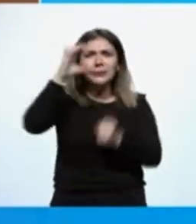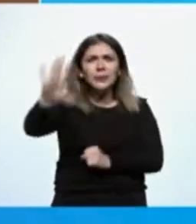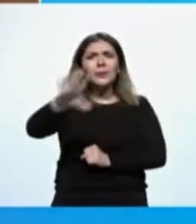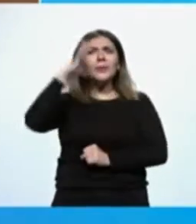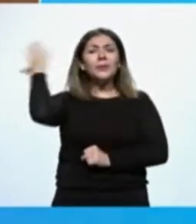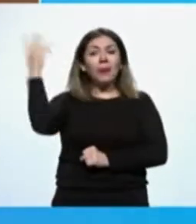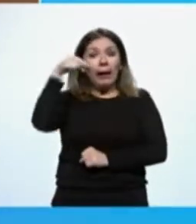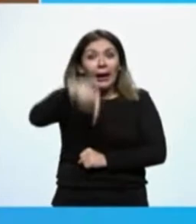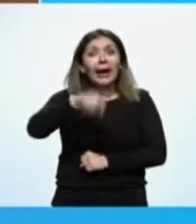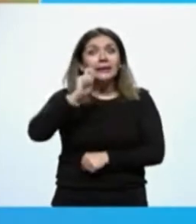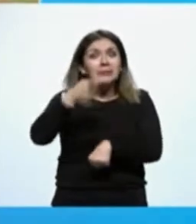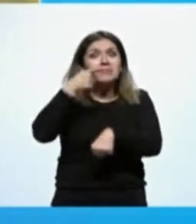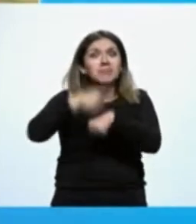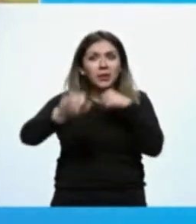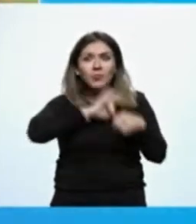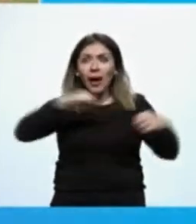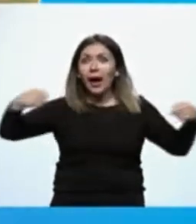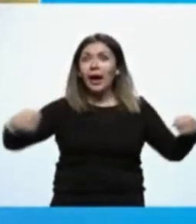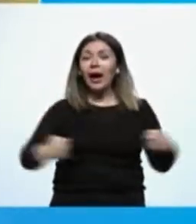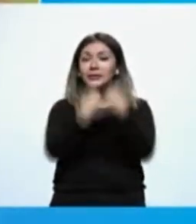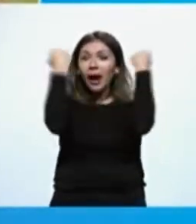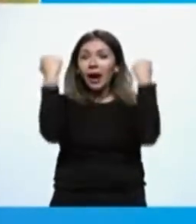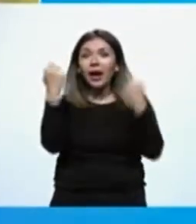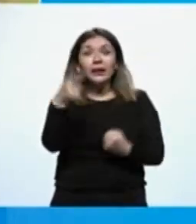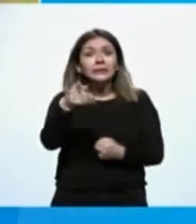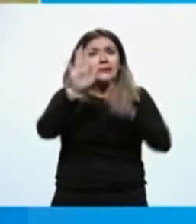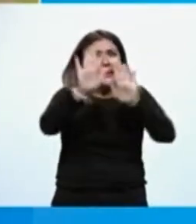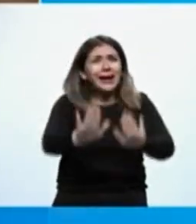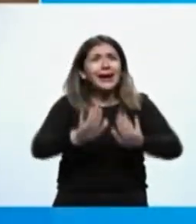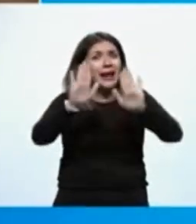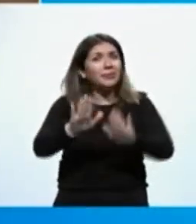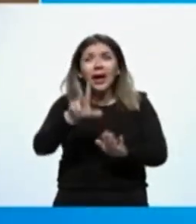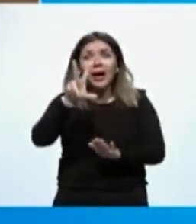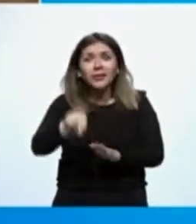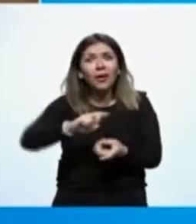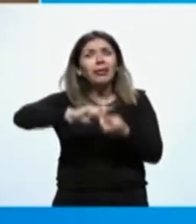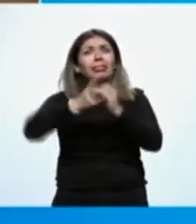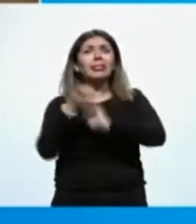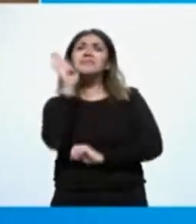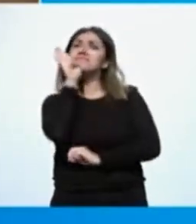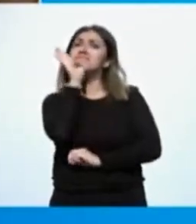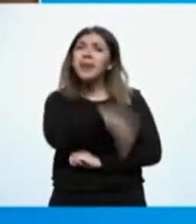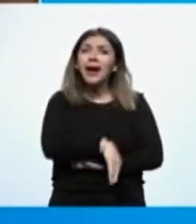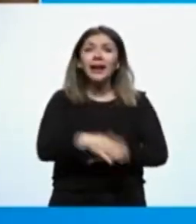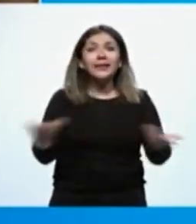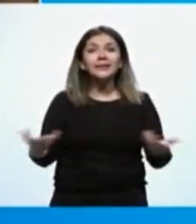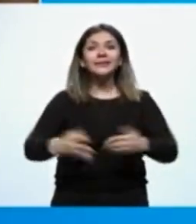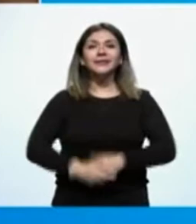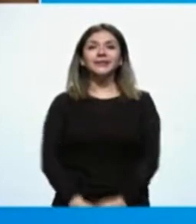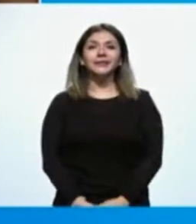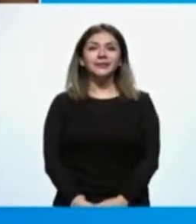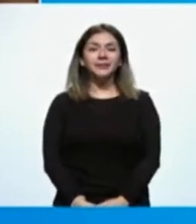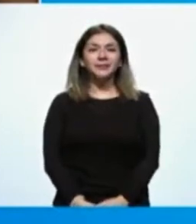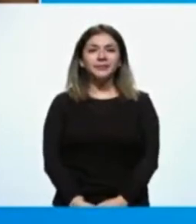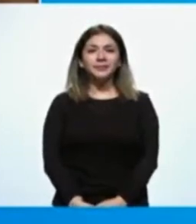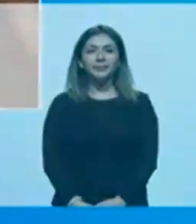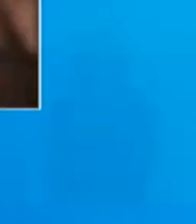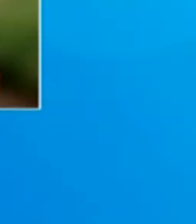cuenta del peligro de chocar. Si no se calma pronto, esto va a acabar muy mal.